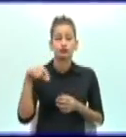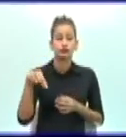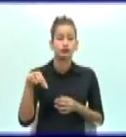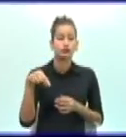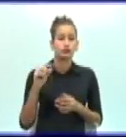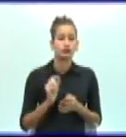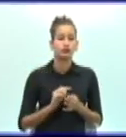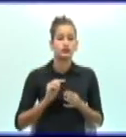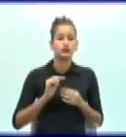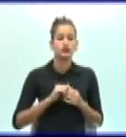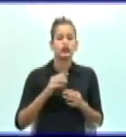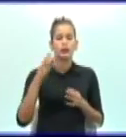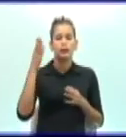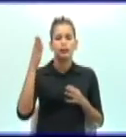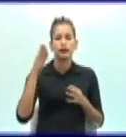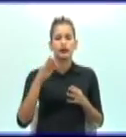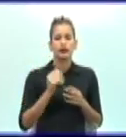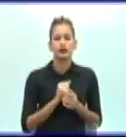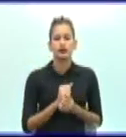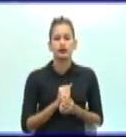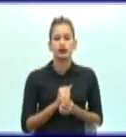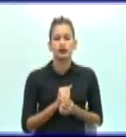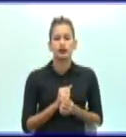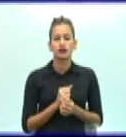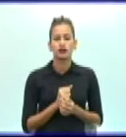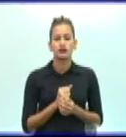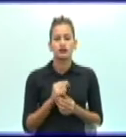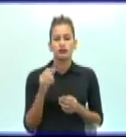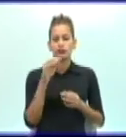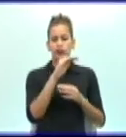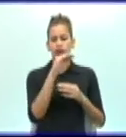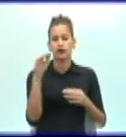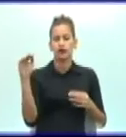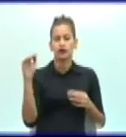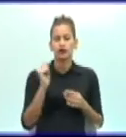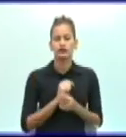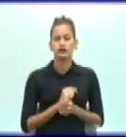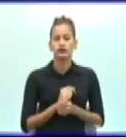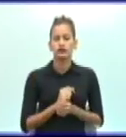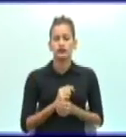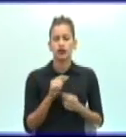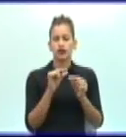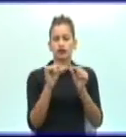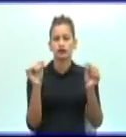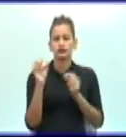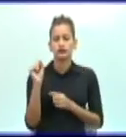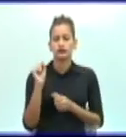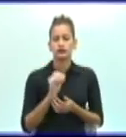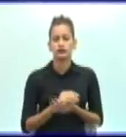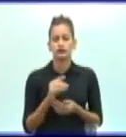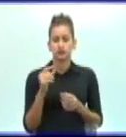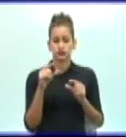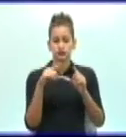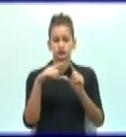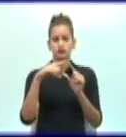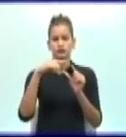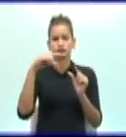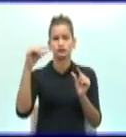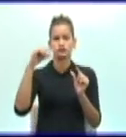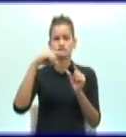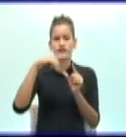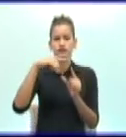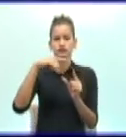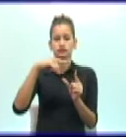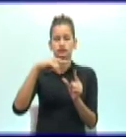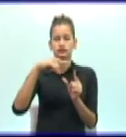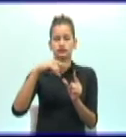paralela a la recta S. Este contenido ustedes lo deben dominar. Colocamos el cartabón y hacemos